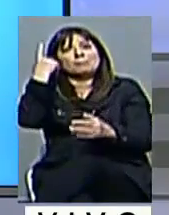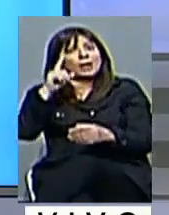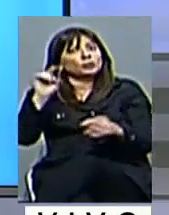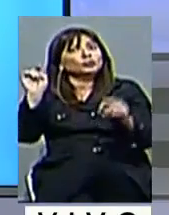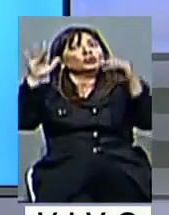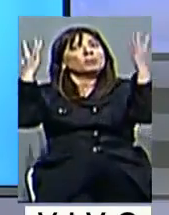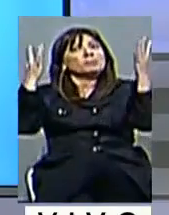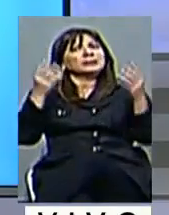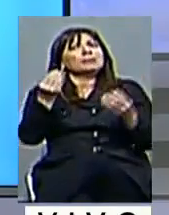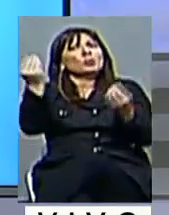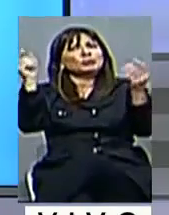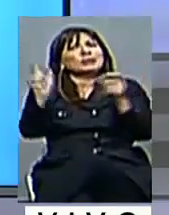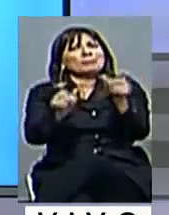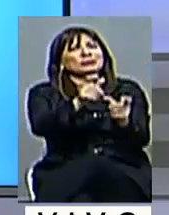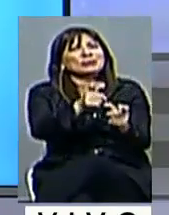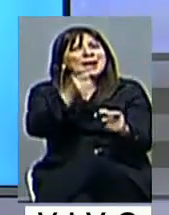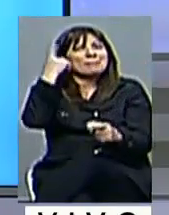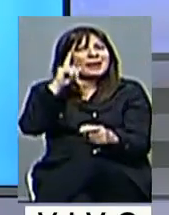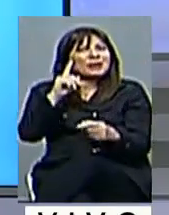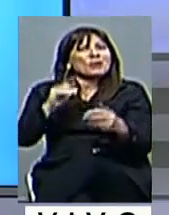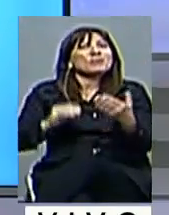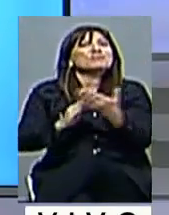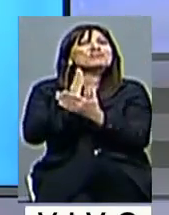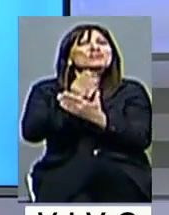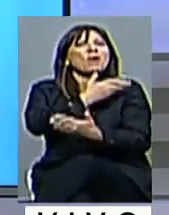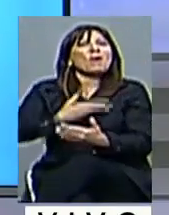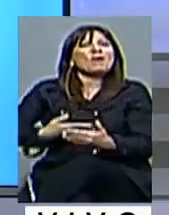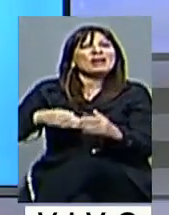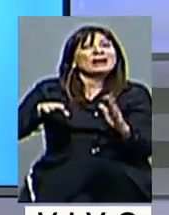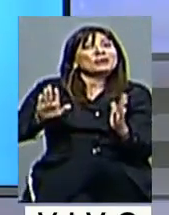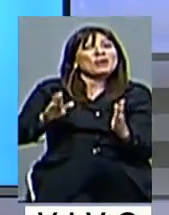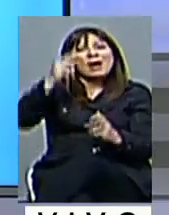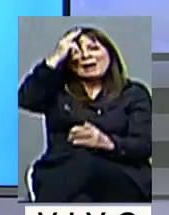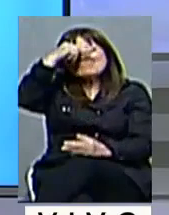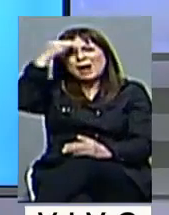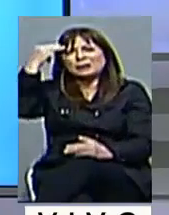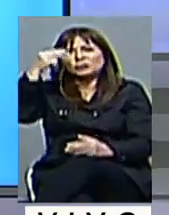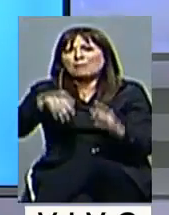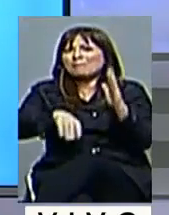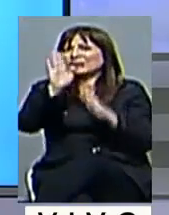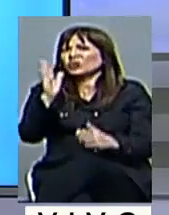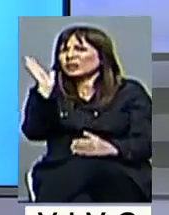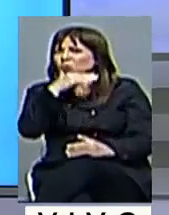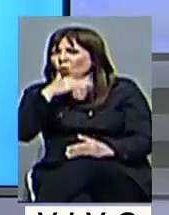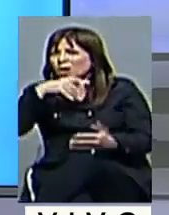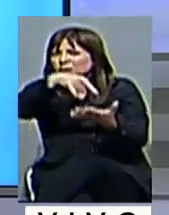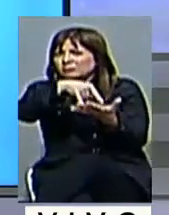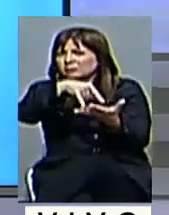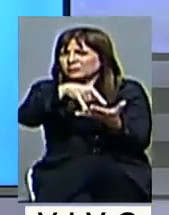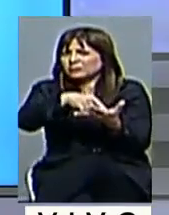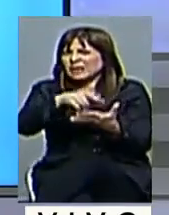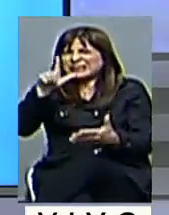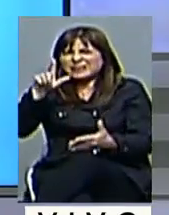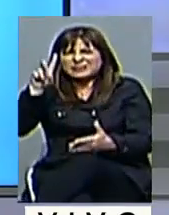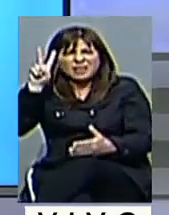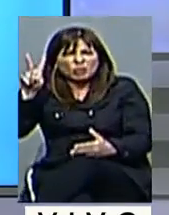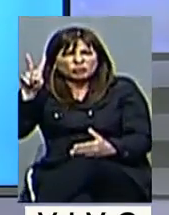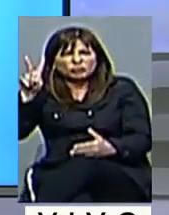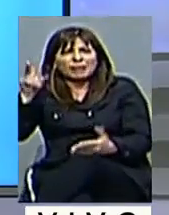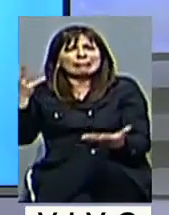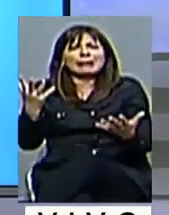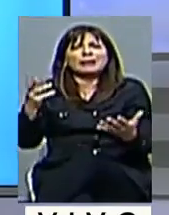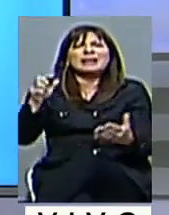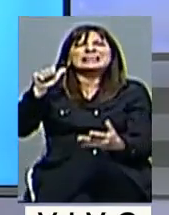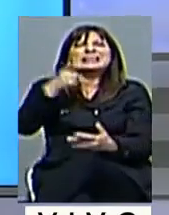Sin embargo, comenzaría el gobierno en marzo sin tener mayoría en el Congreso. 72 de 155 diputados. ¿Con